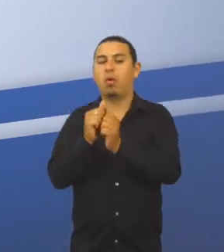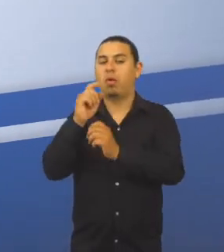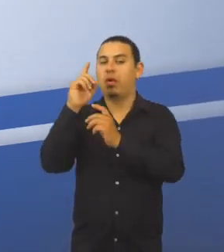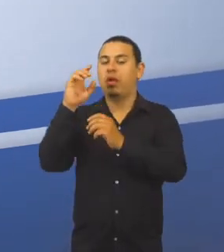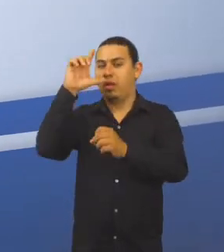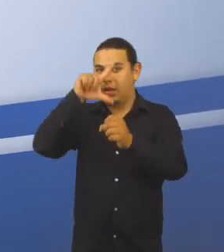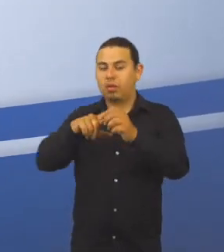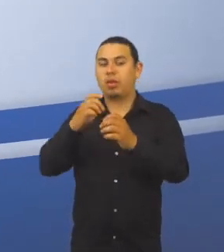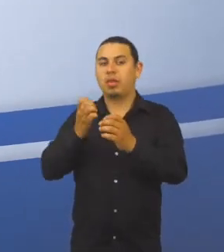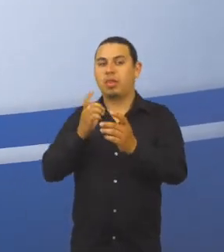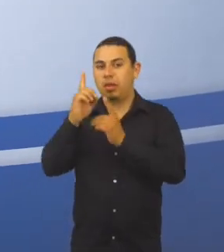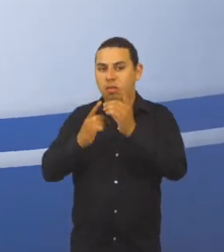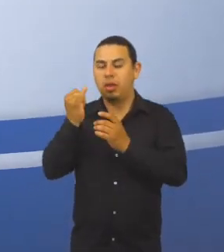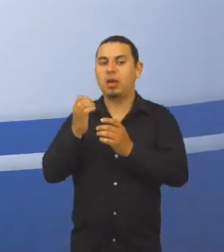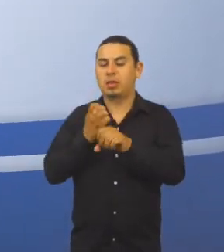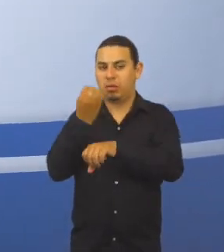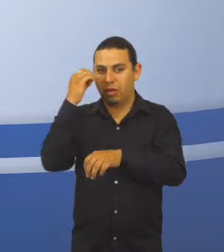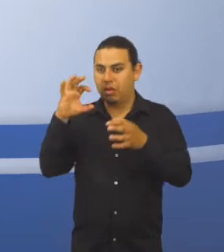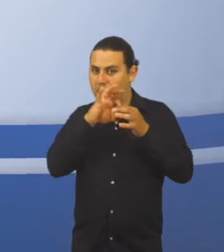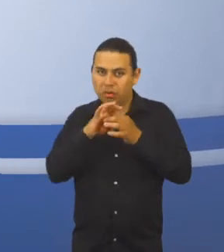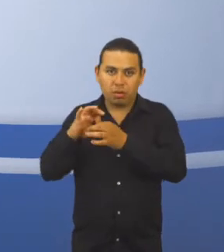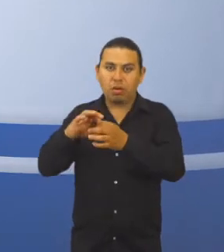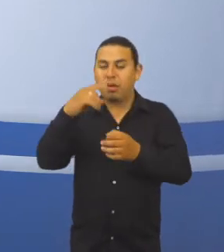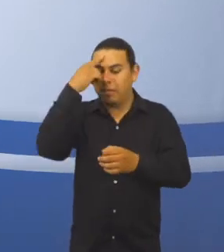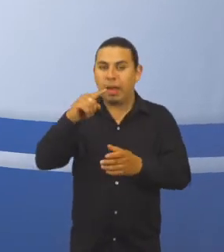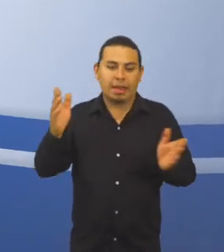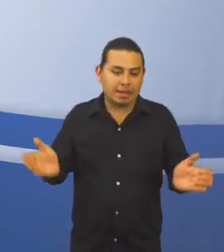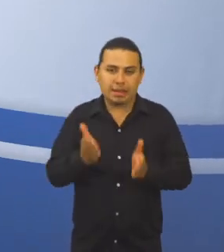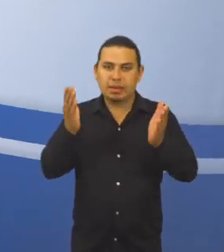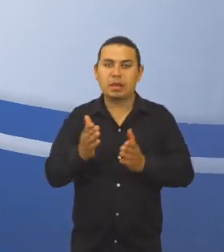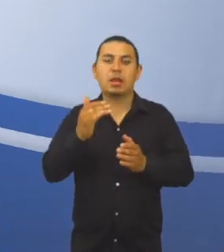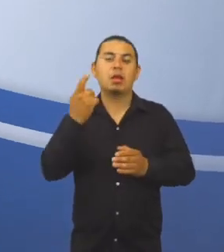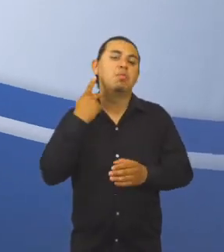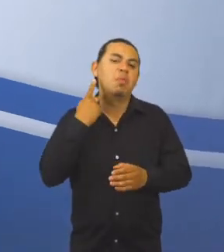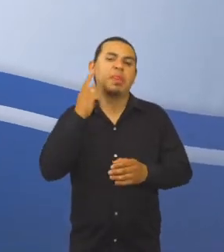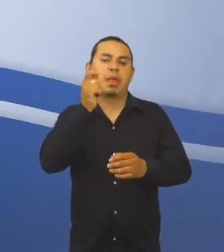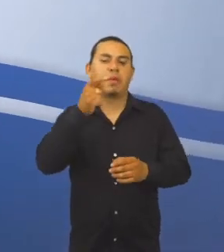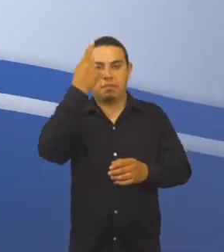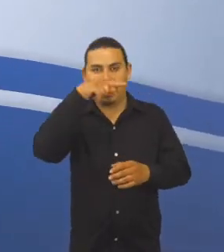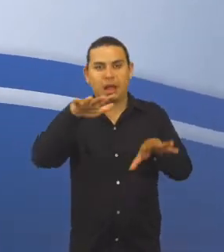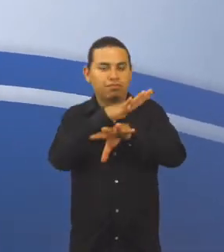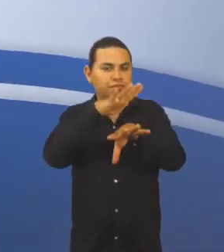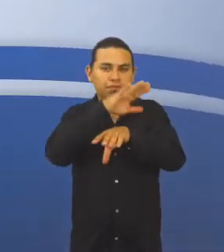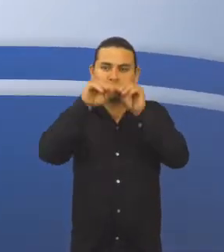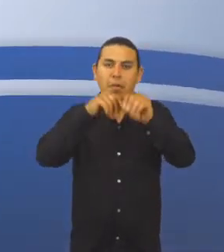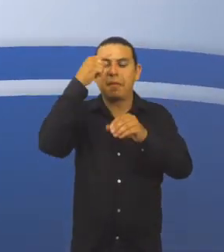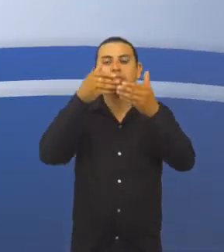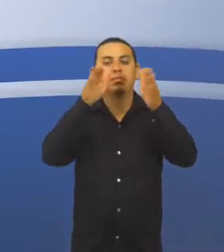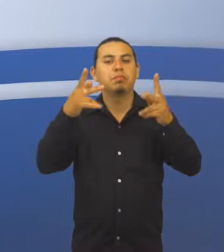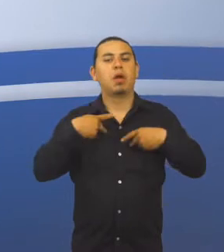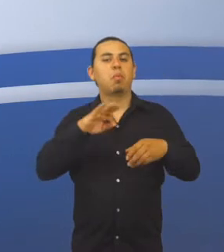leyes? ¿Cómo? A través de la Ley de Cultura Física y Deporte del Estado de Oaxaca, en coordinación con el Legislativo, para